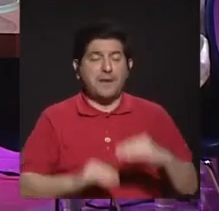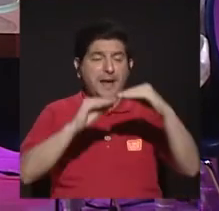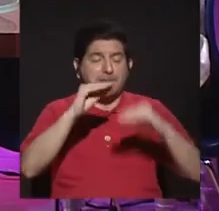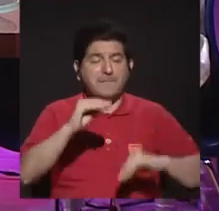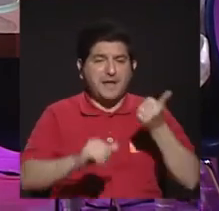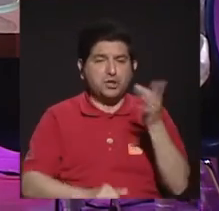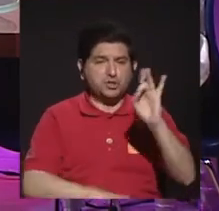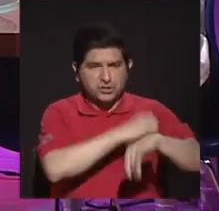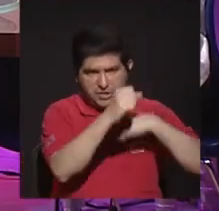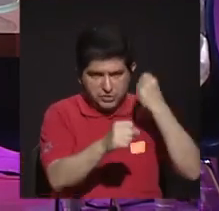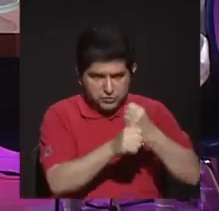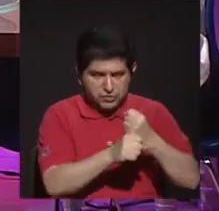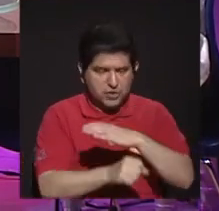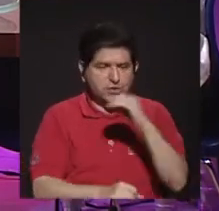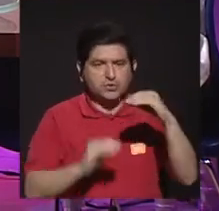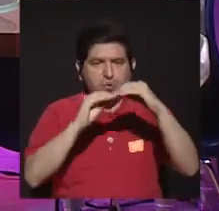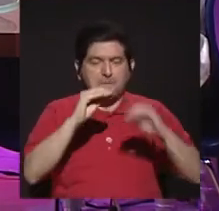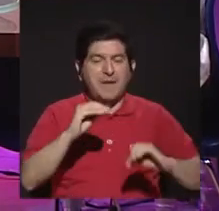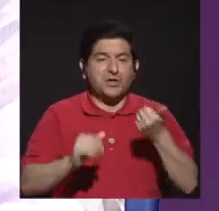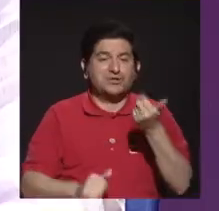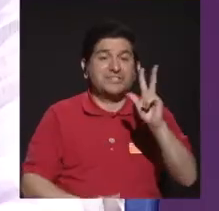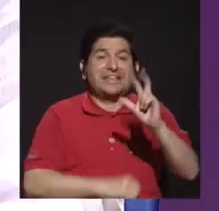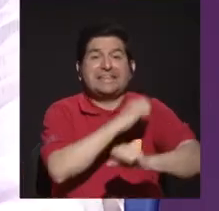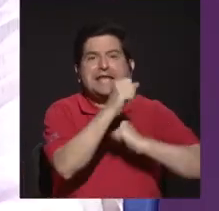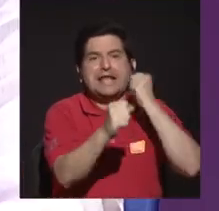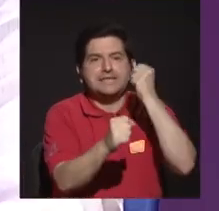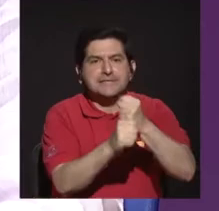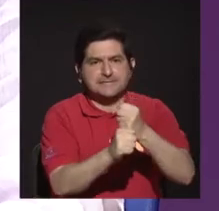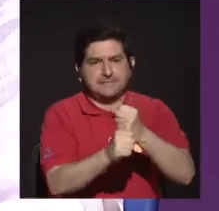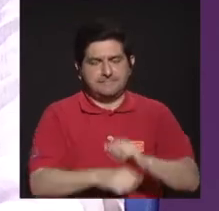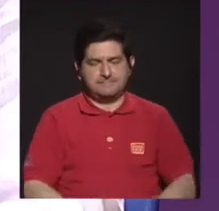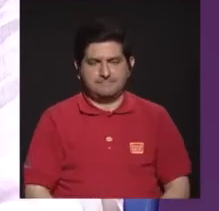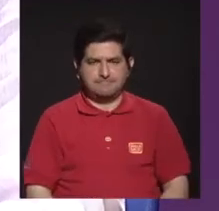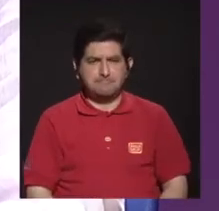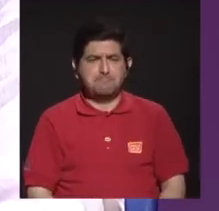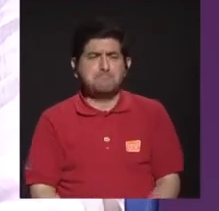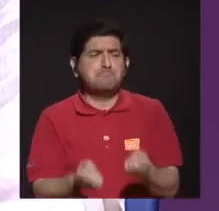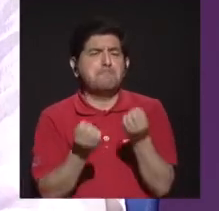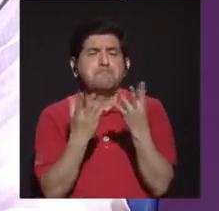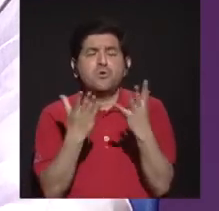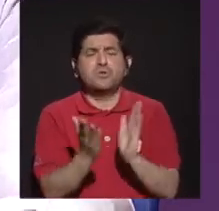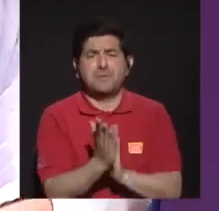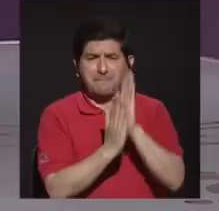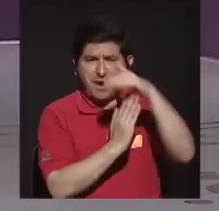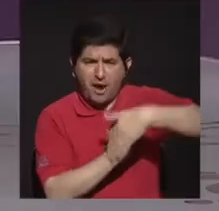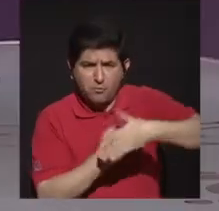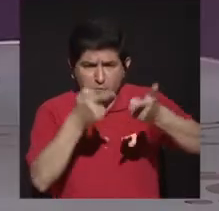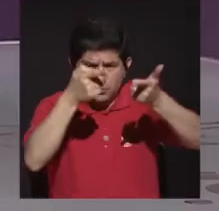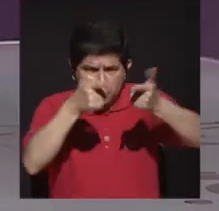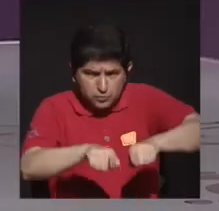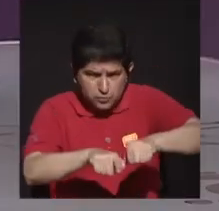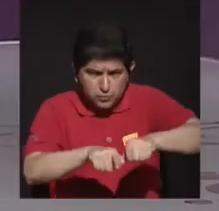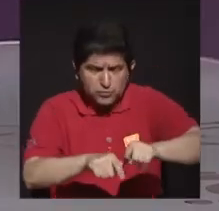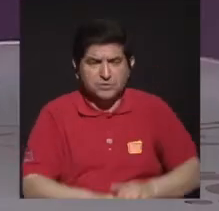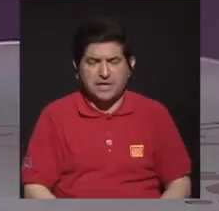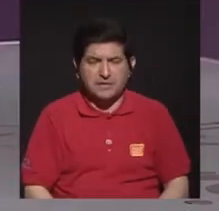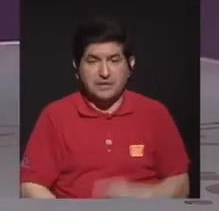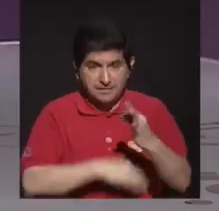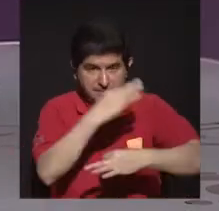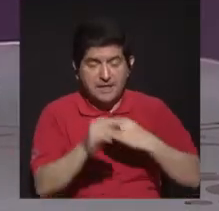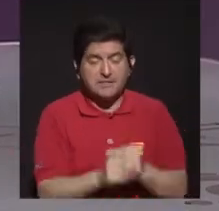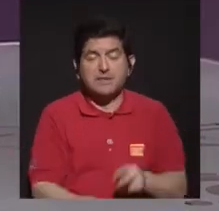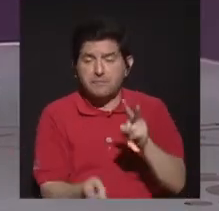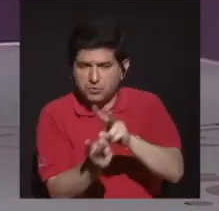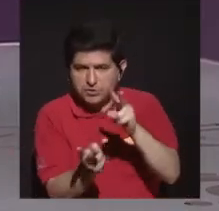son menores de 13 años. Uh-huh. Muchos de los abusos que se cometen, abusos sexuales contra